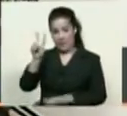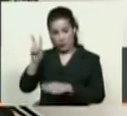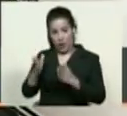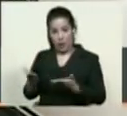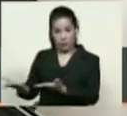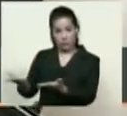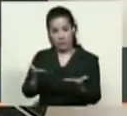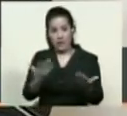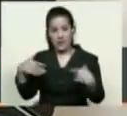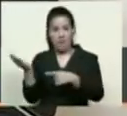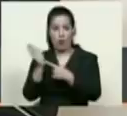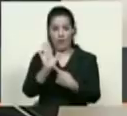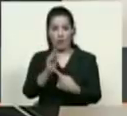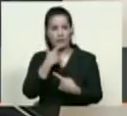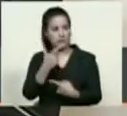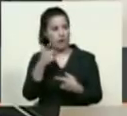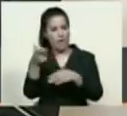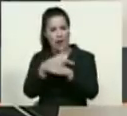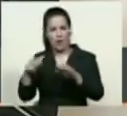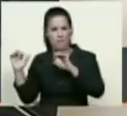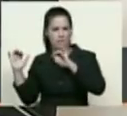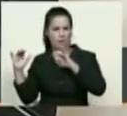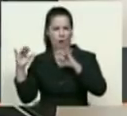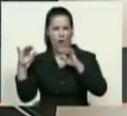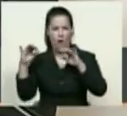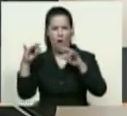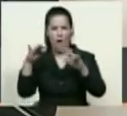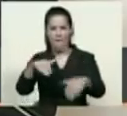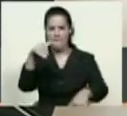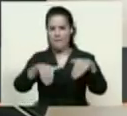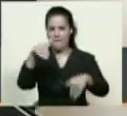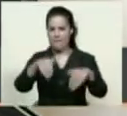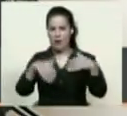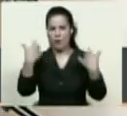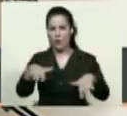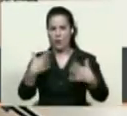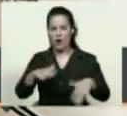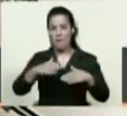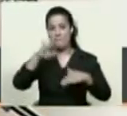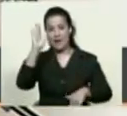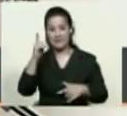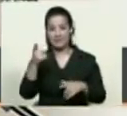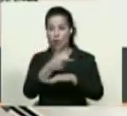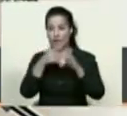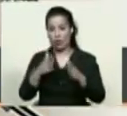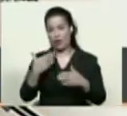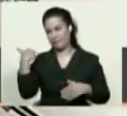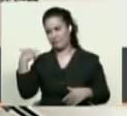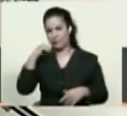todas y a todos los que decían eso, porque fue una participación más alta que lo habitual en elecciones de gobernadores y gobernadores,